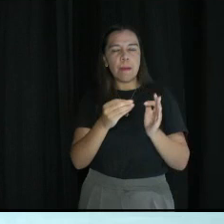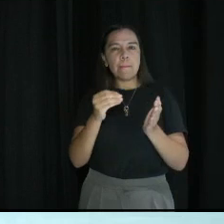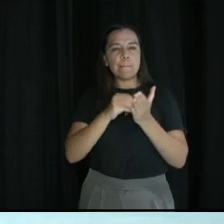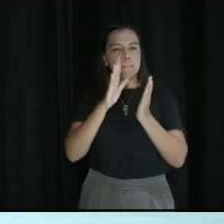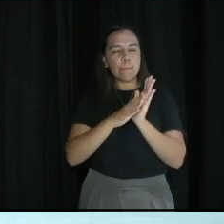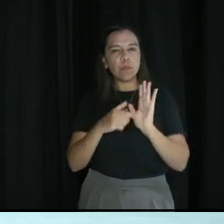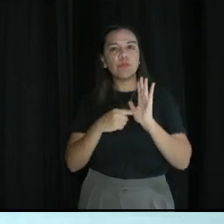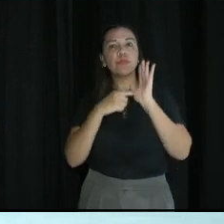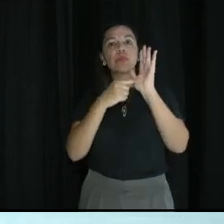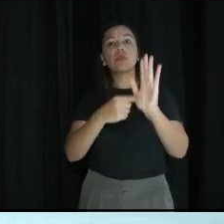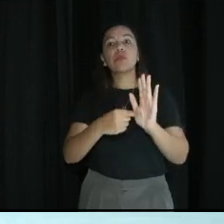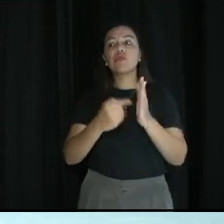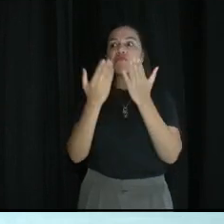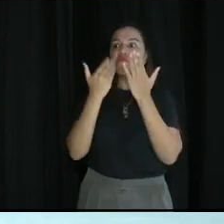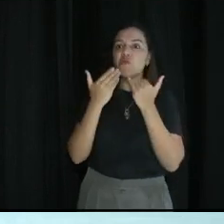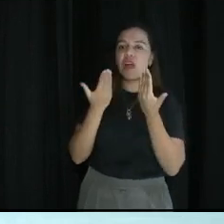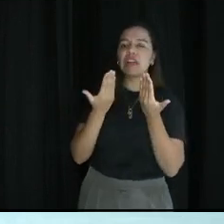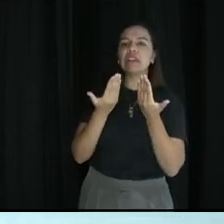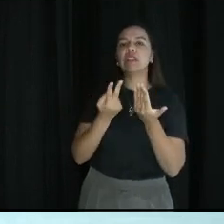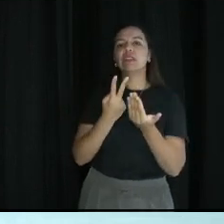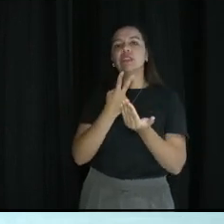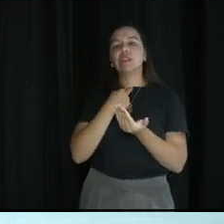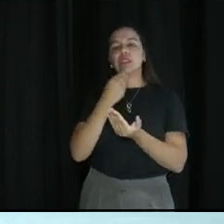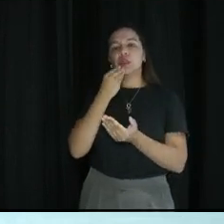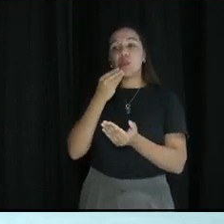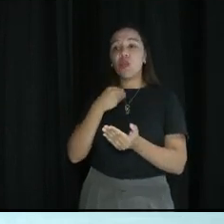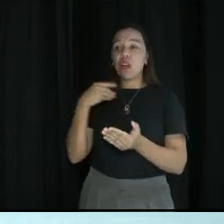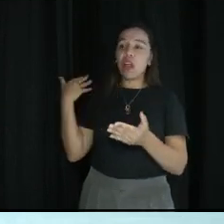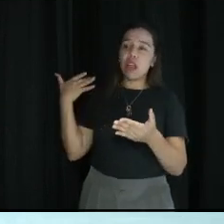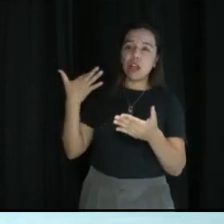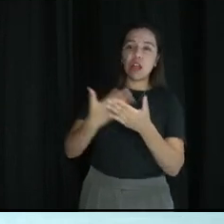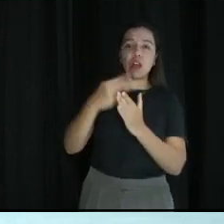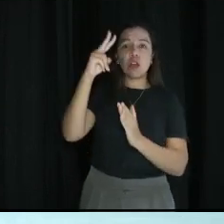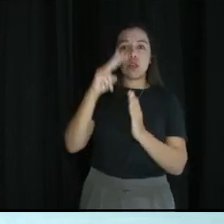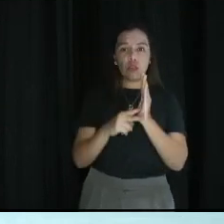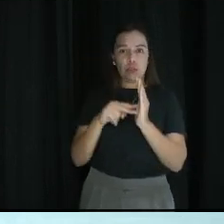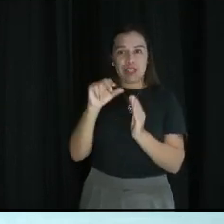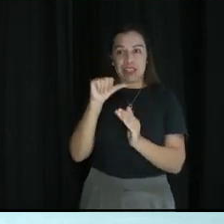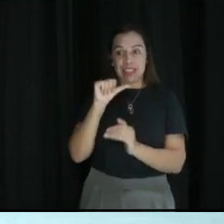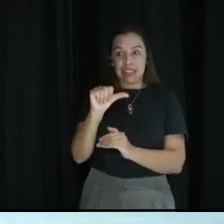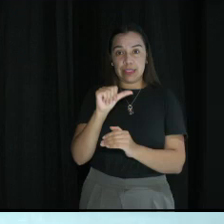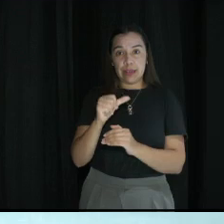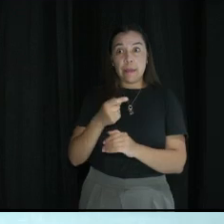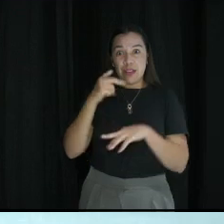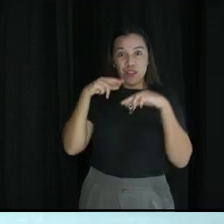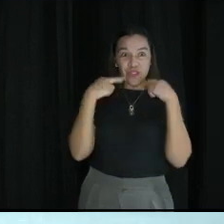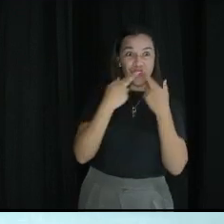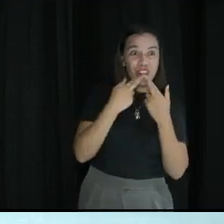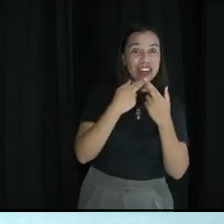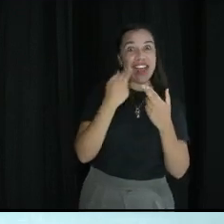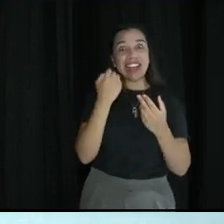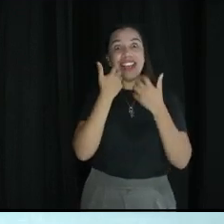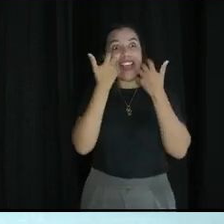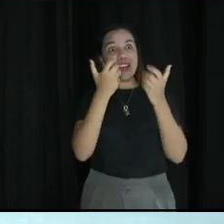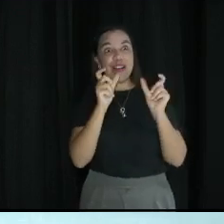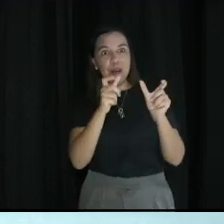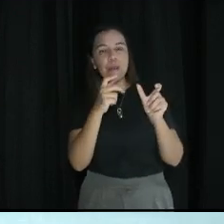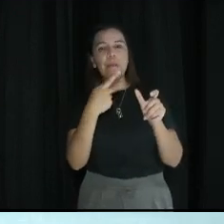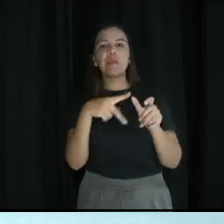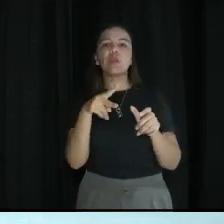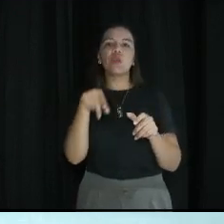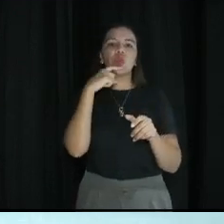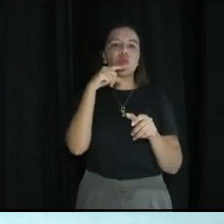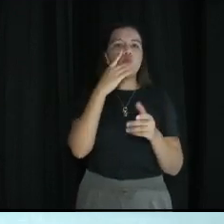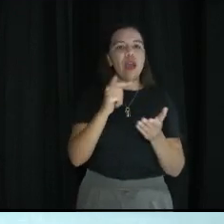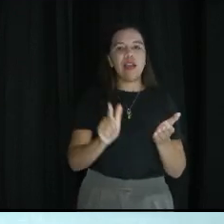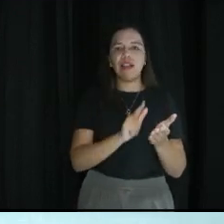el 2016. Lo que les comenté anteriormente fue en el 2011. En el 2016 tenemos la